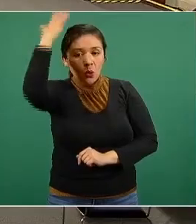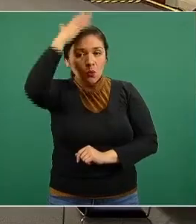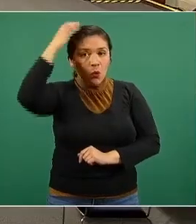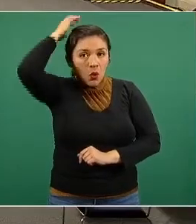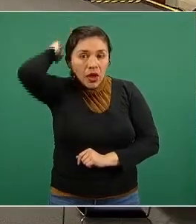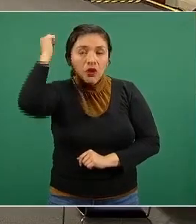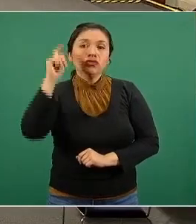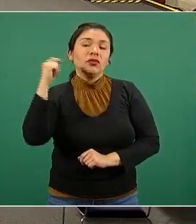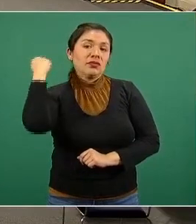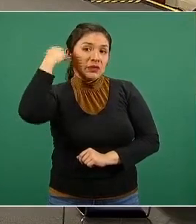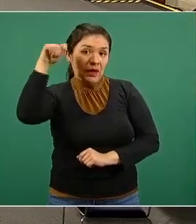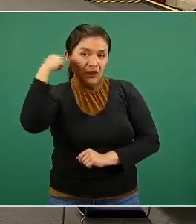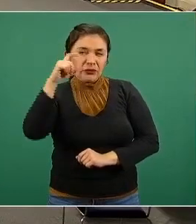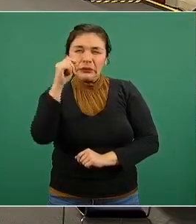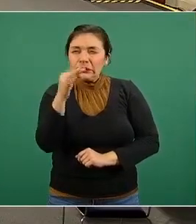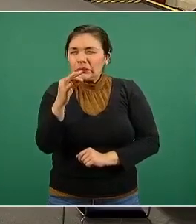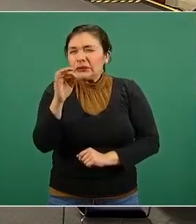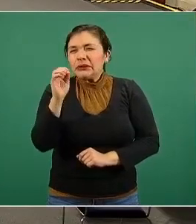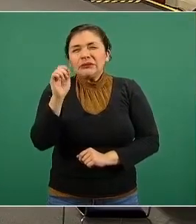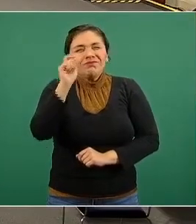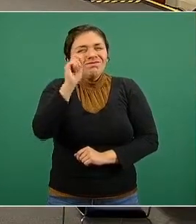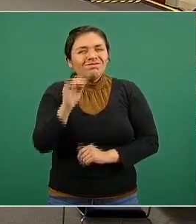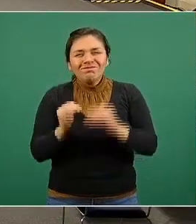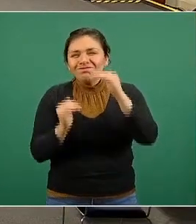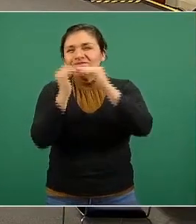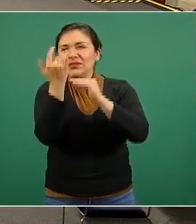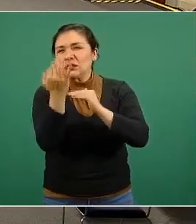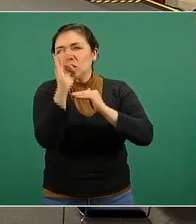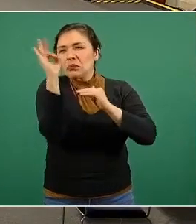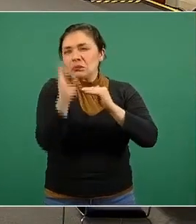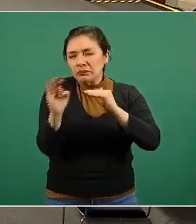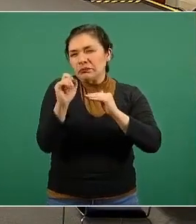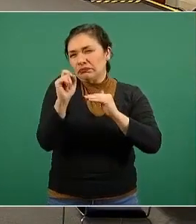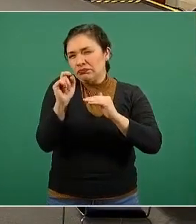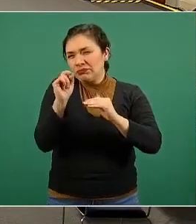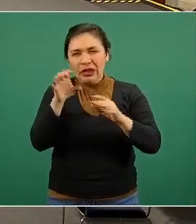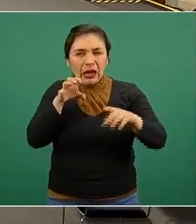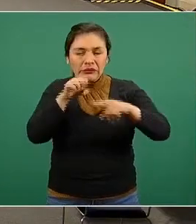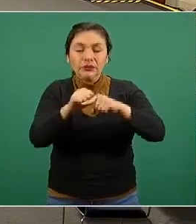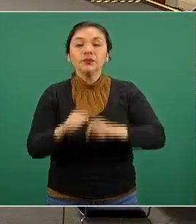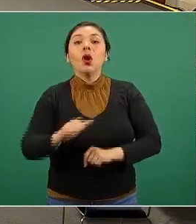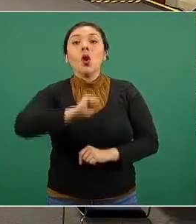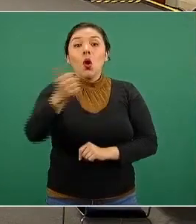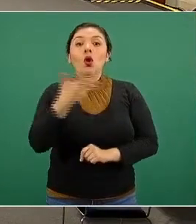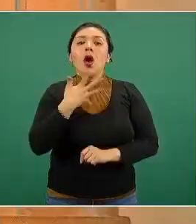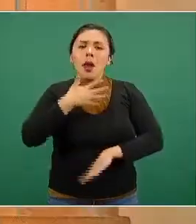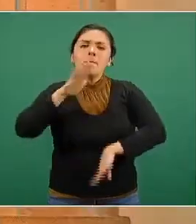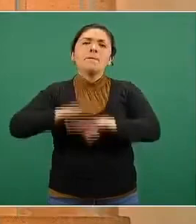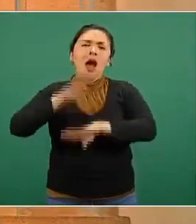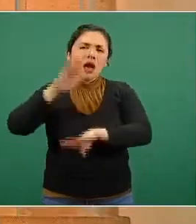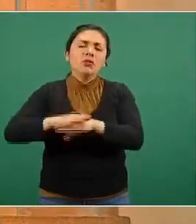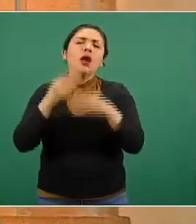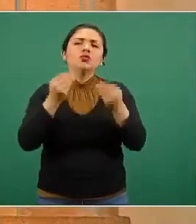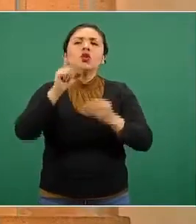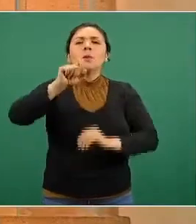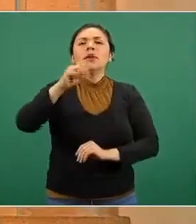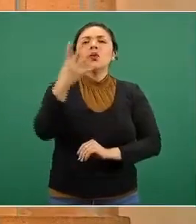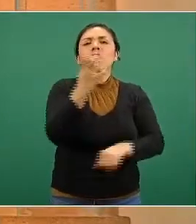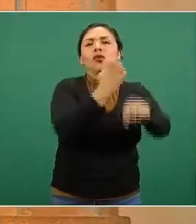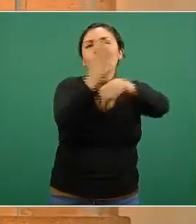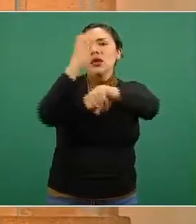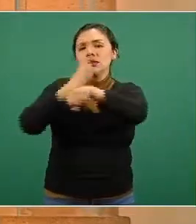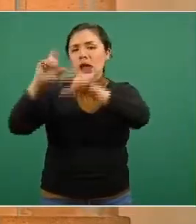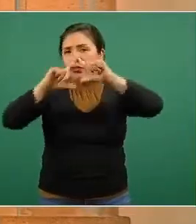Morelos y Tabasco apenas alcanzando este 50% como tal. Y aquí sí tenemos muchas más entidades, 24